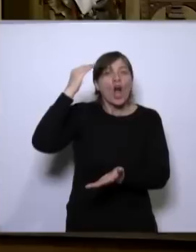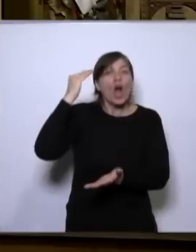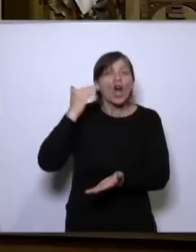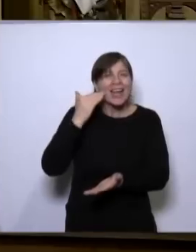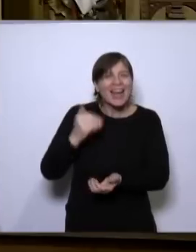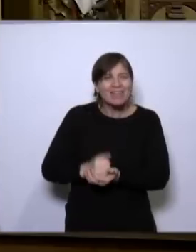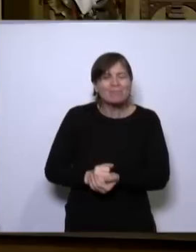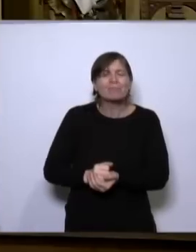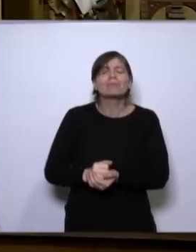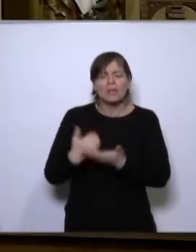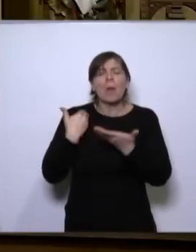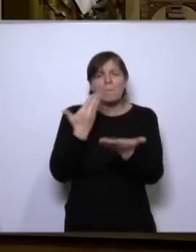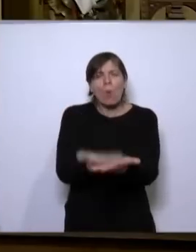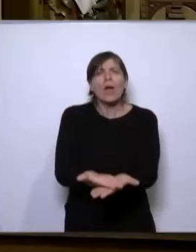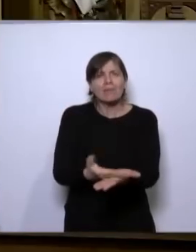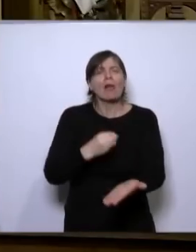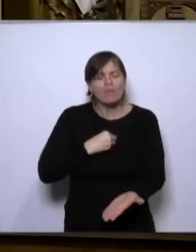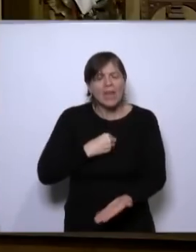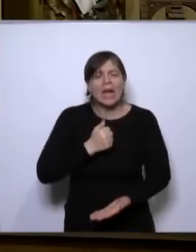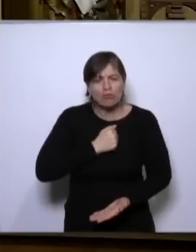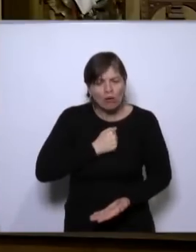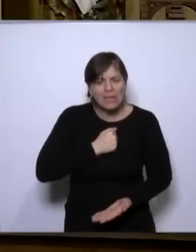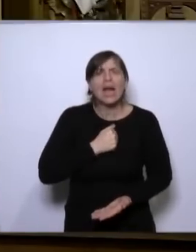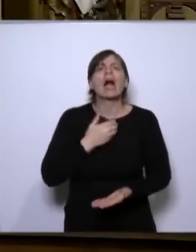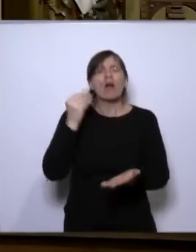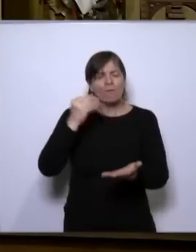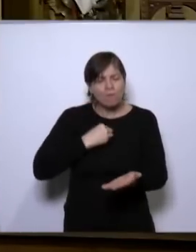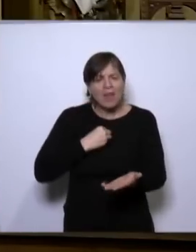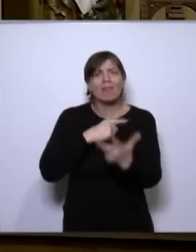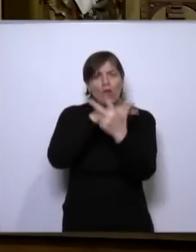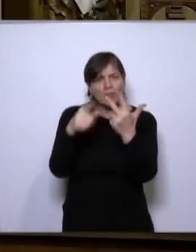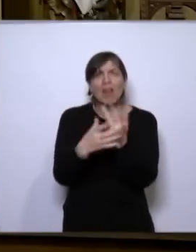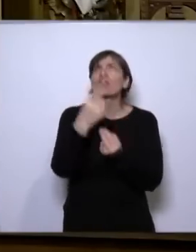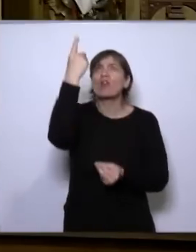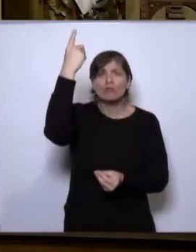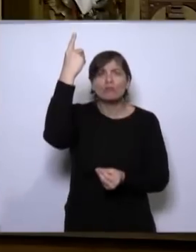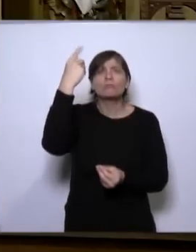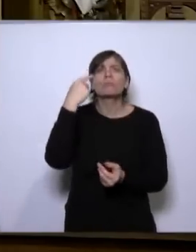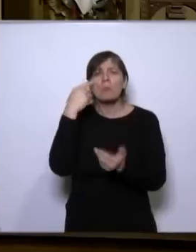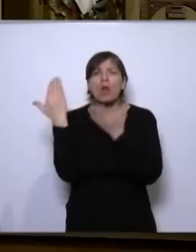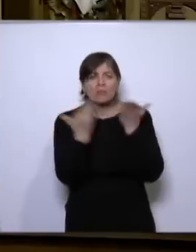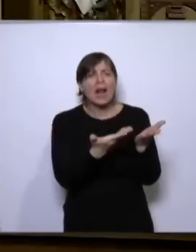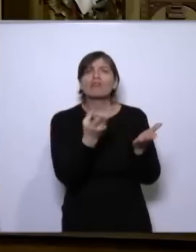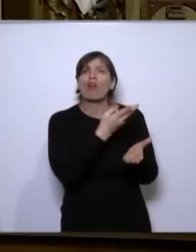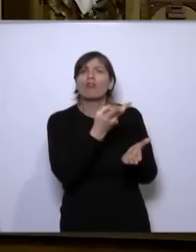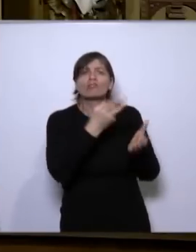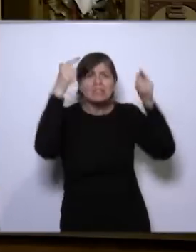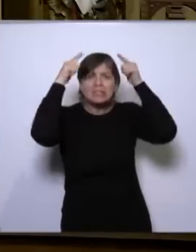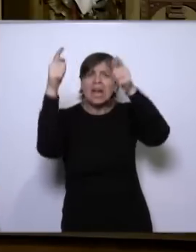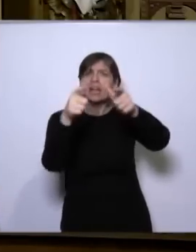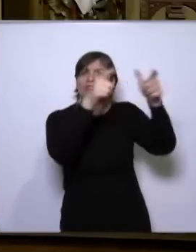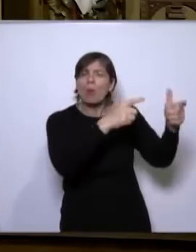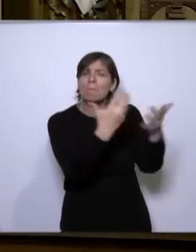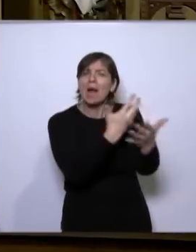fe católica, la fe trinitaria por el testimonio de sus mártires, de sus